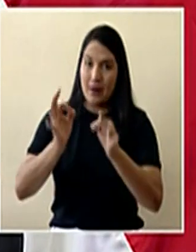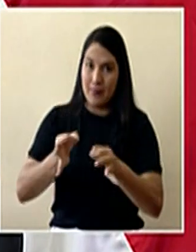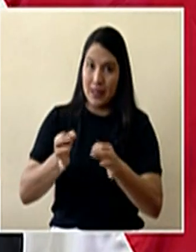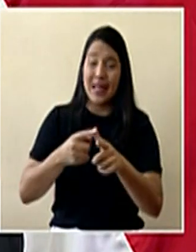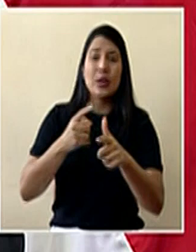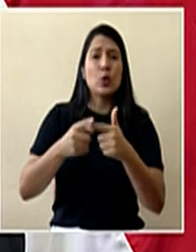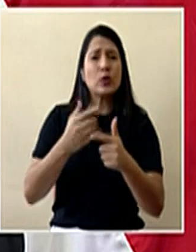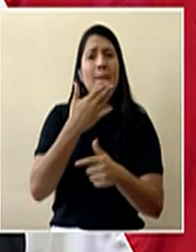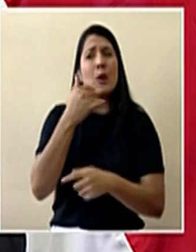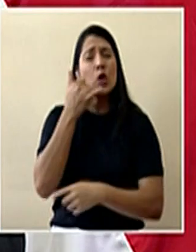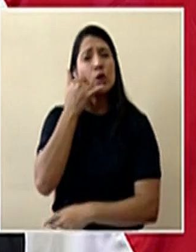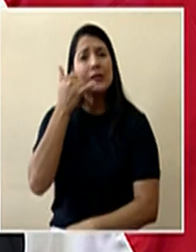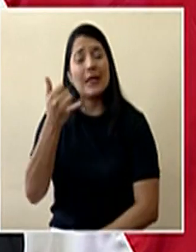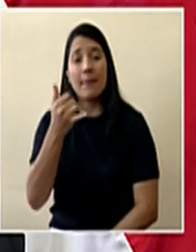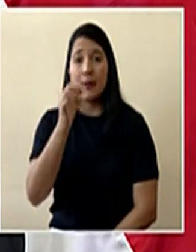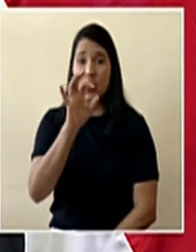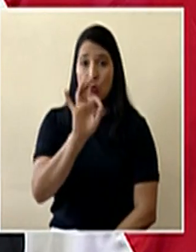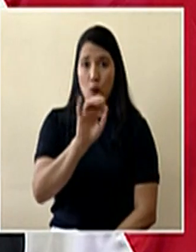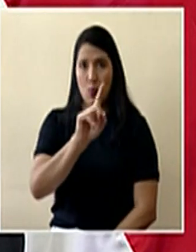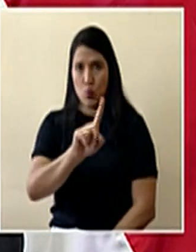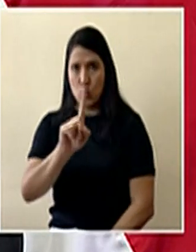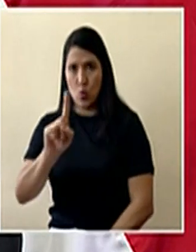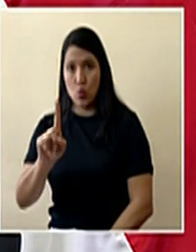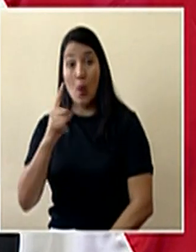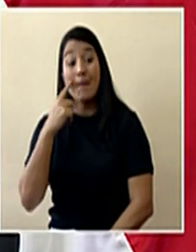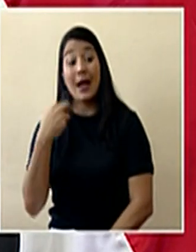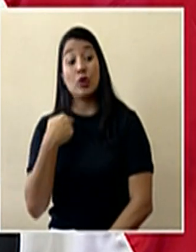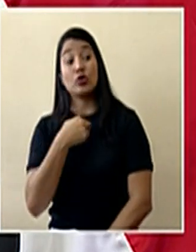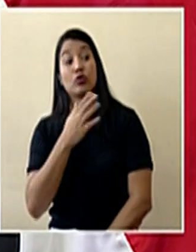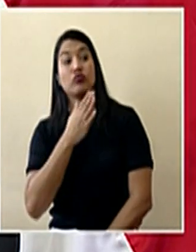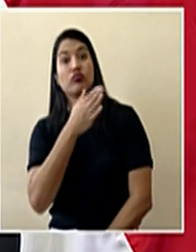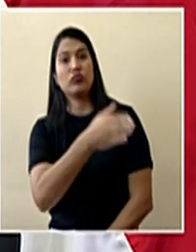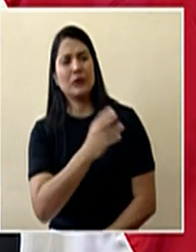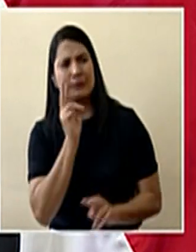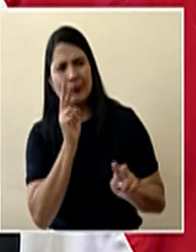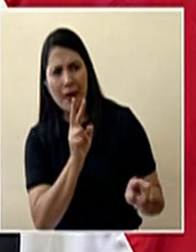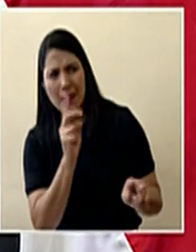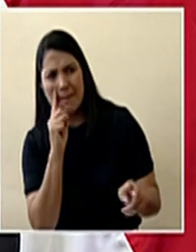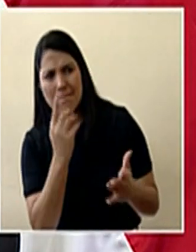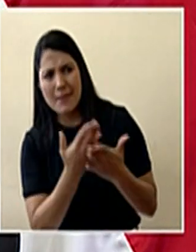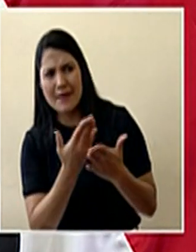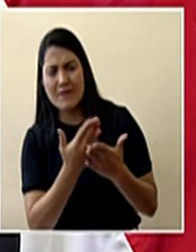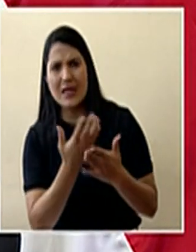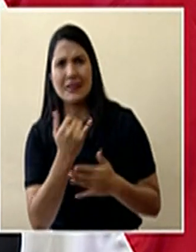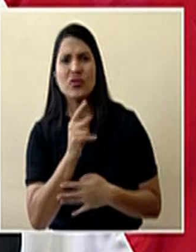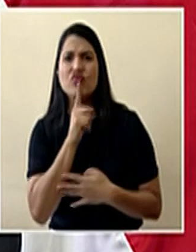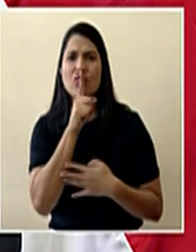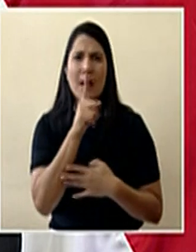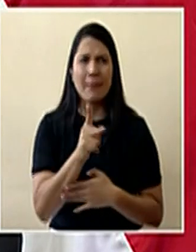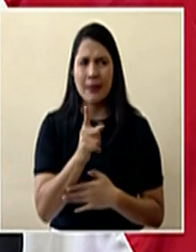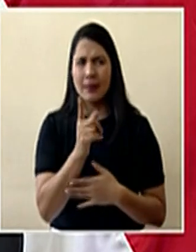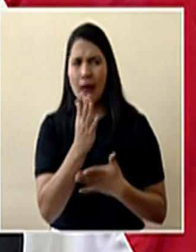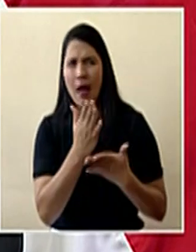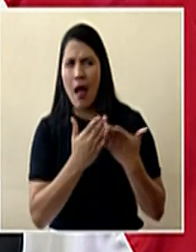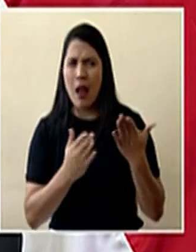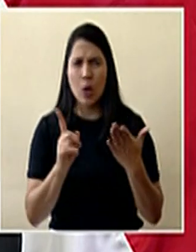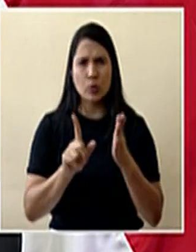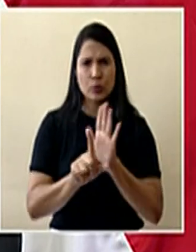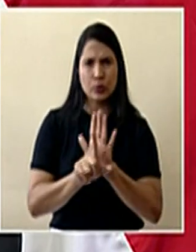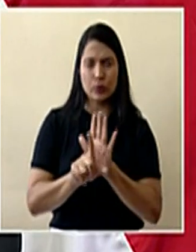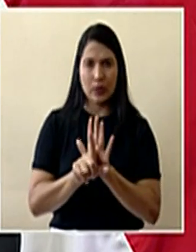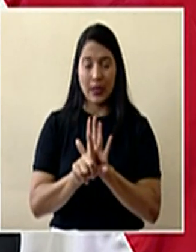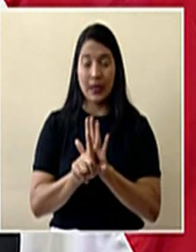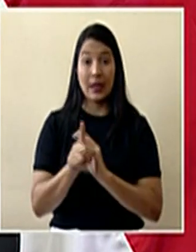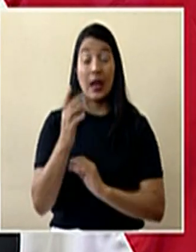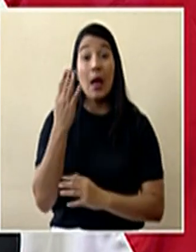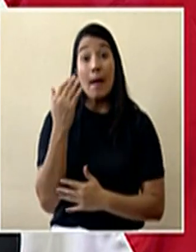al 911 para nosotros poder ir a revisar o verificar algún movimiento de migración irregular, porque de lo contrario